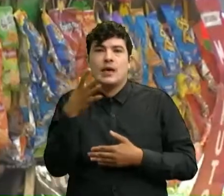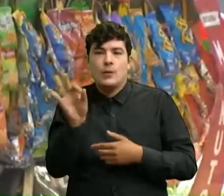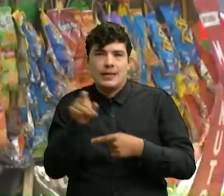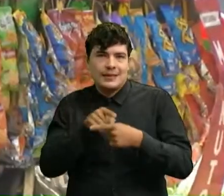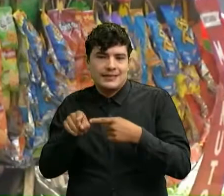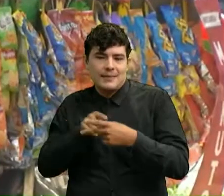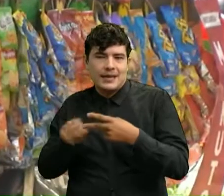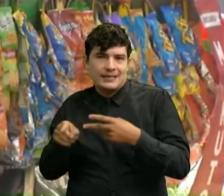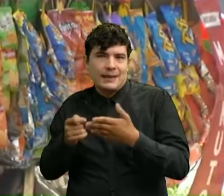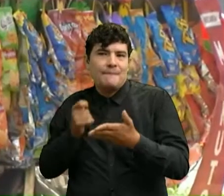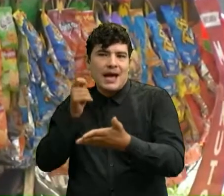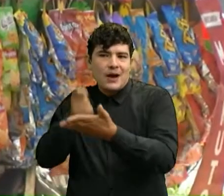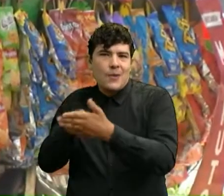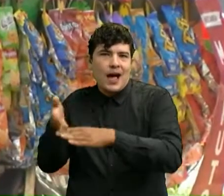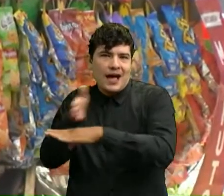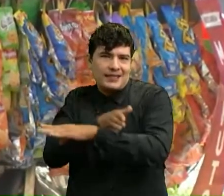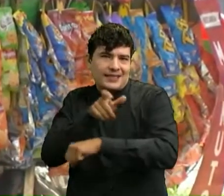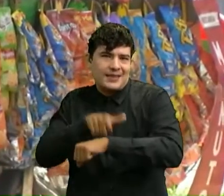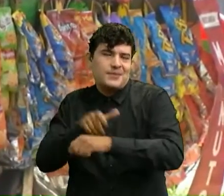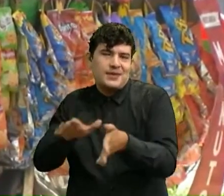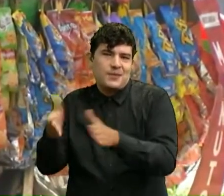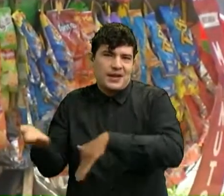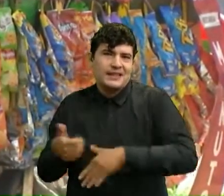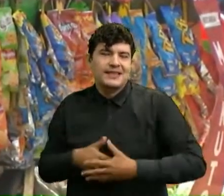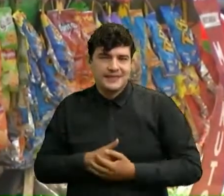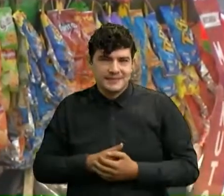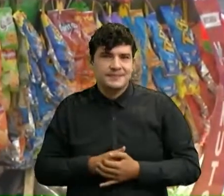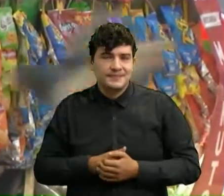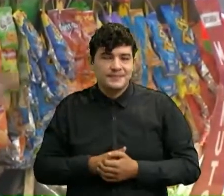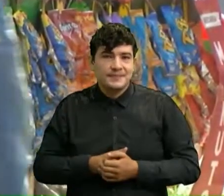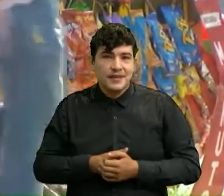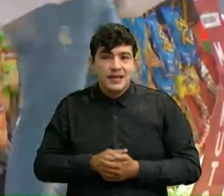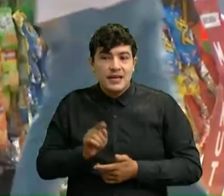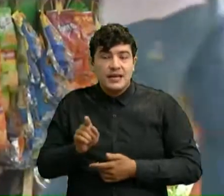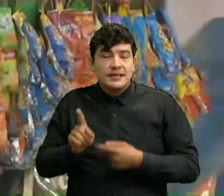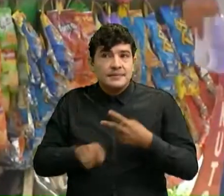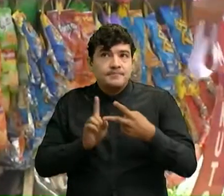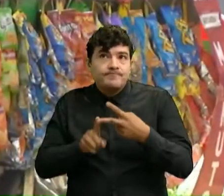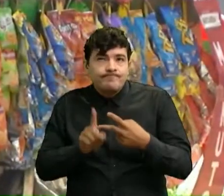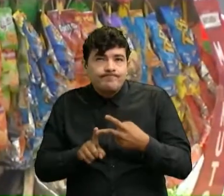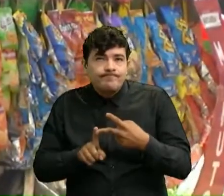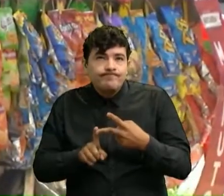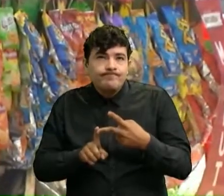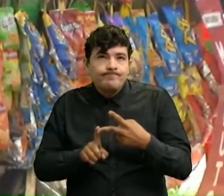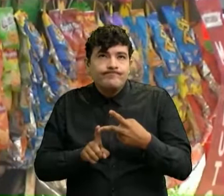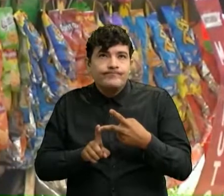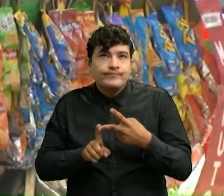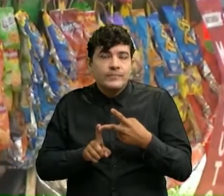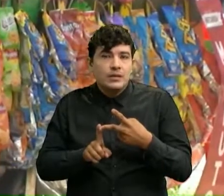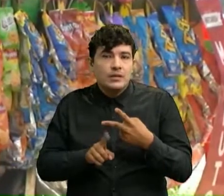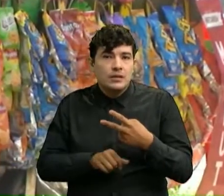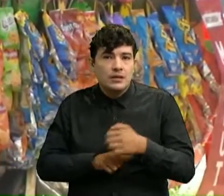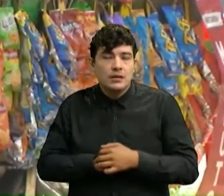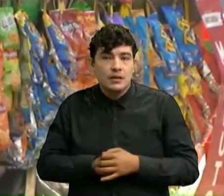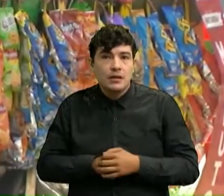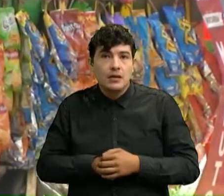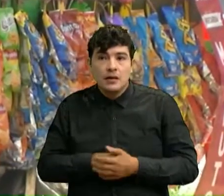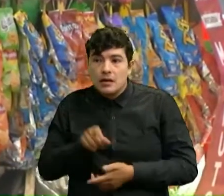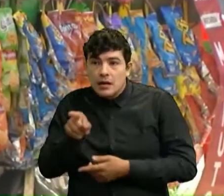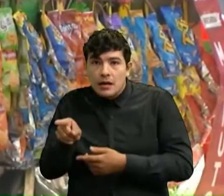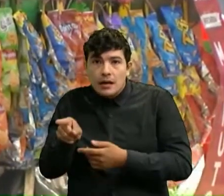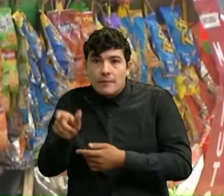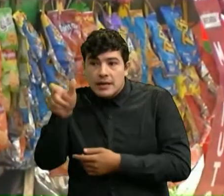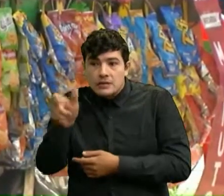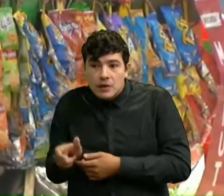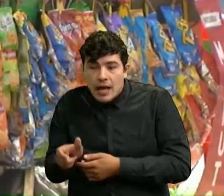muerte. La persona puede dejar causada la pensión de sobrevivientes cuando tiene el número mínimo de semanas